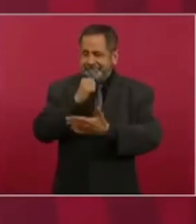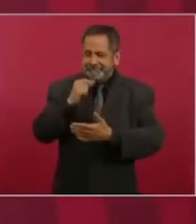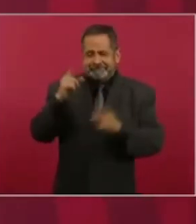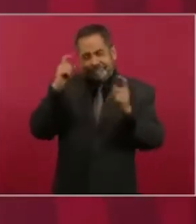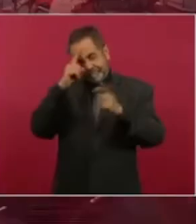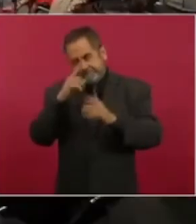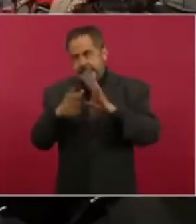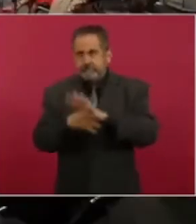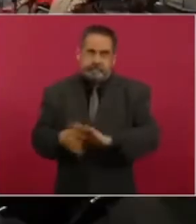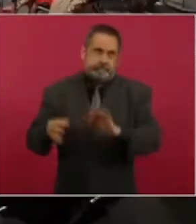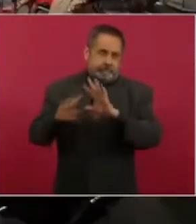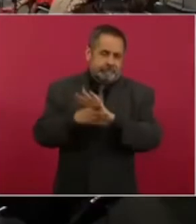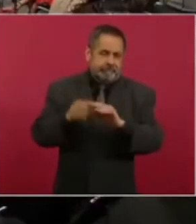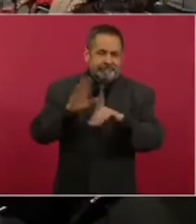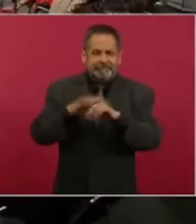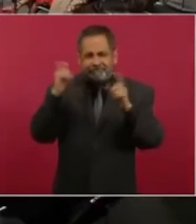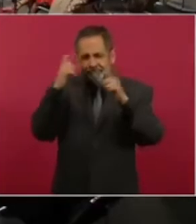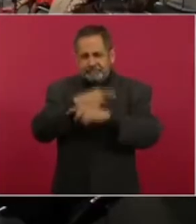de vía?